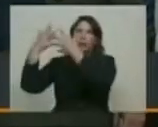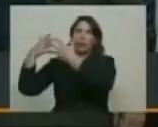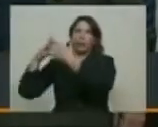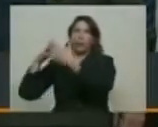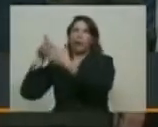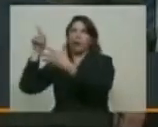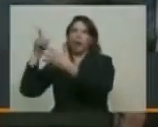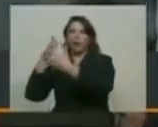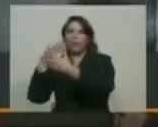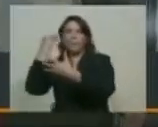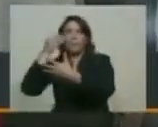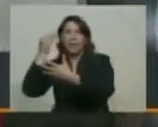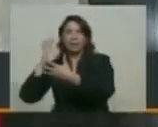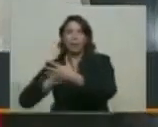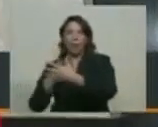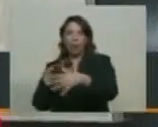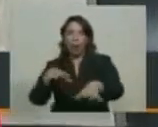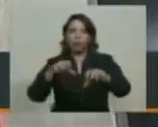dominio y saqueo de los pueblos.